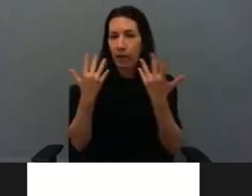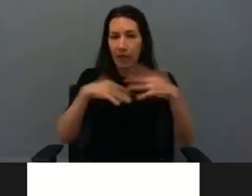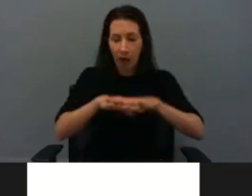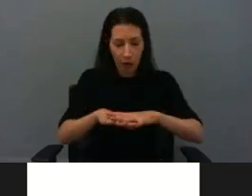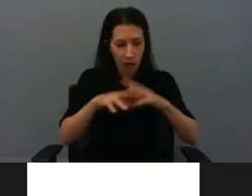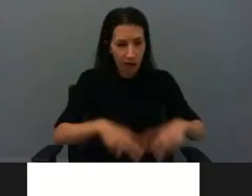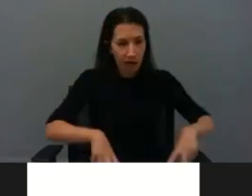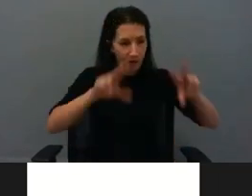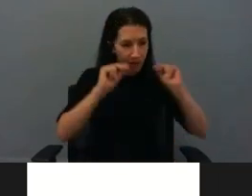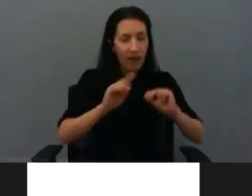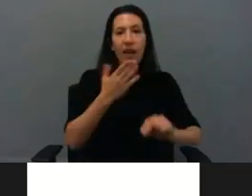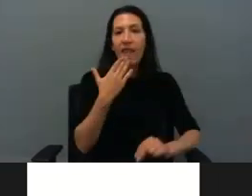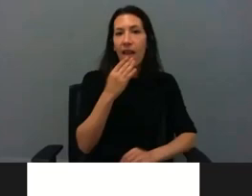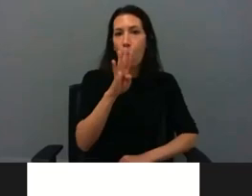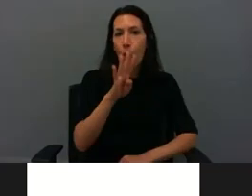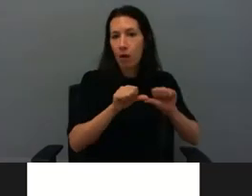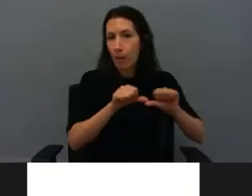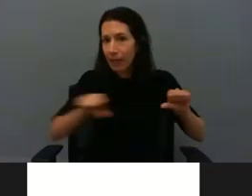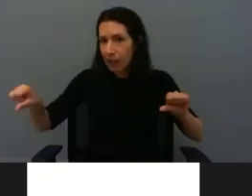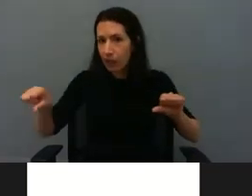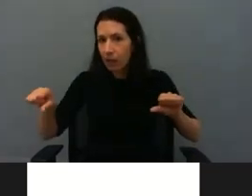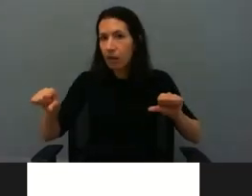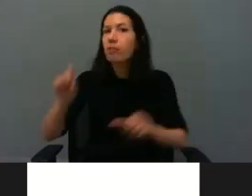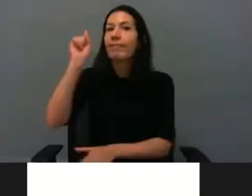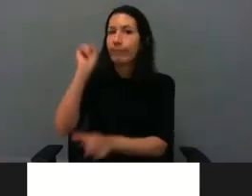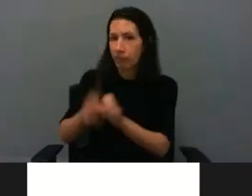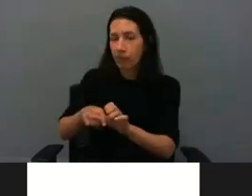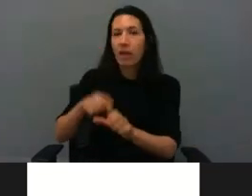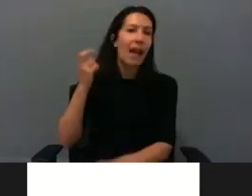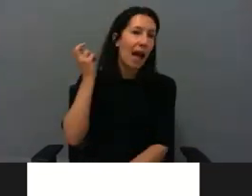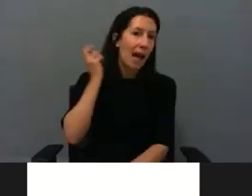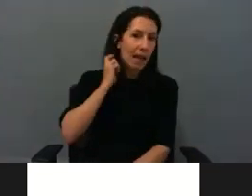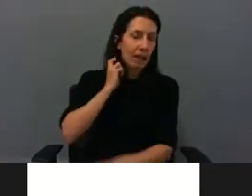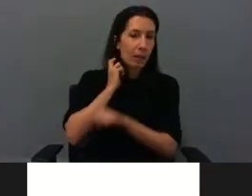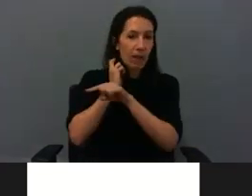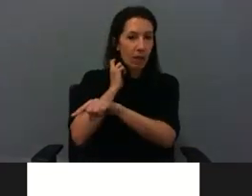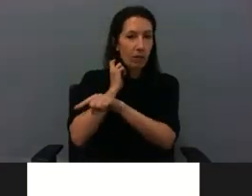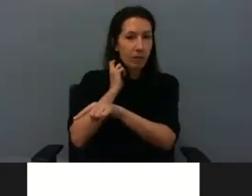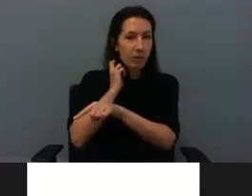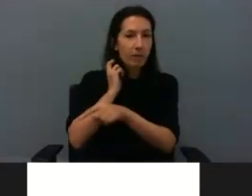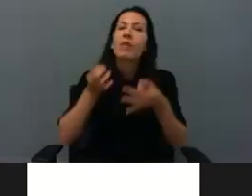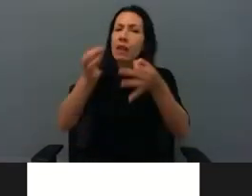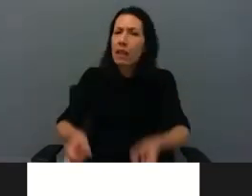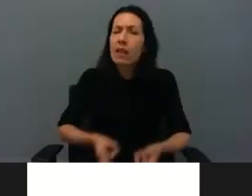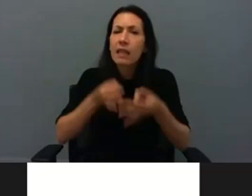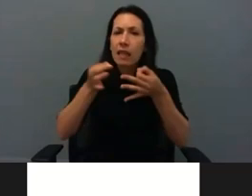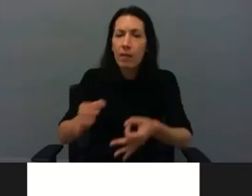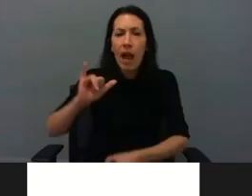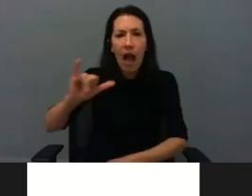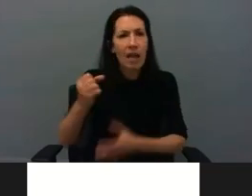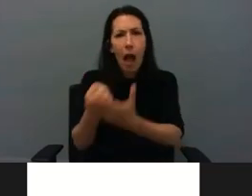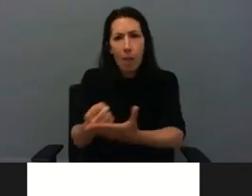Después de los 4 años asistí a FASE, en donde siempre he encontrado un apoyo